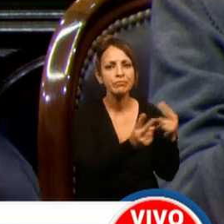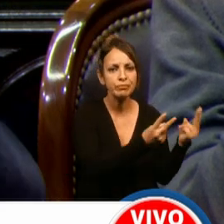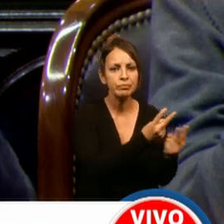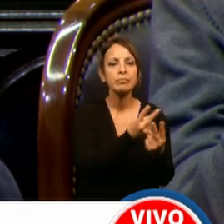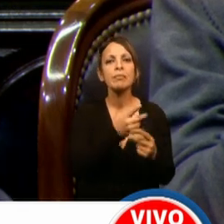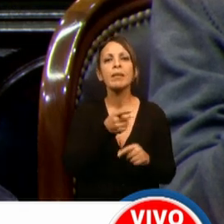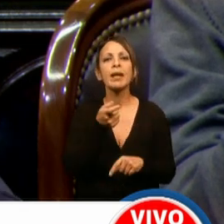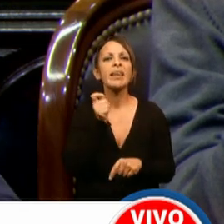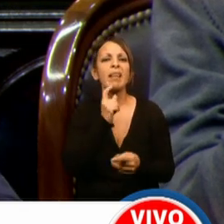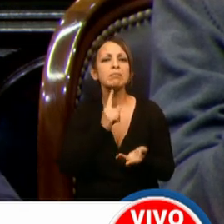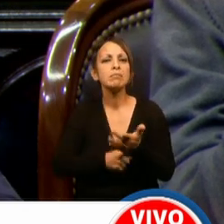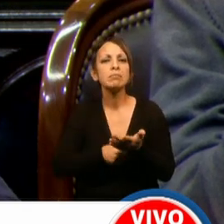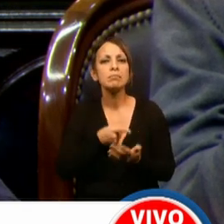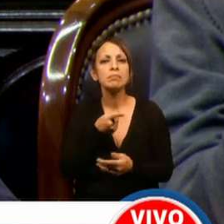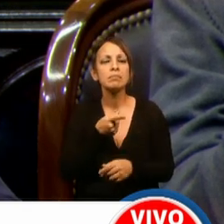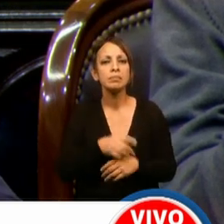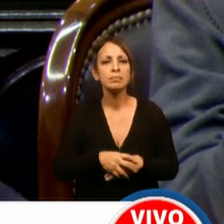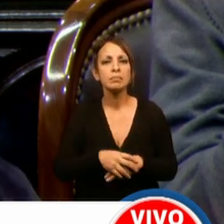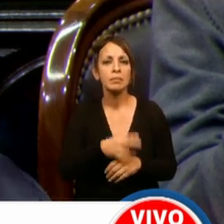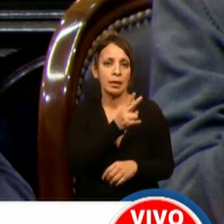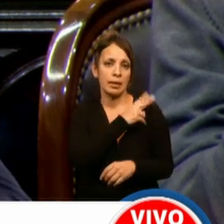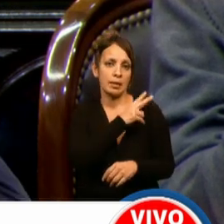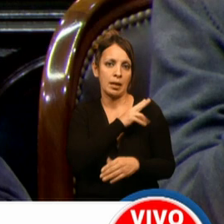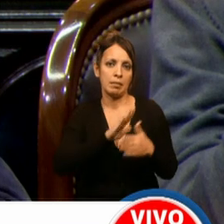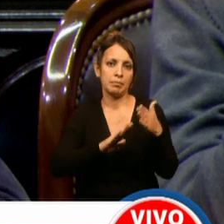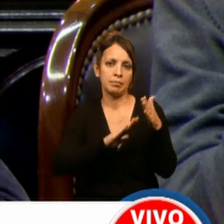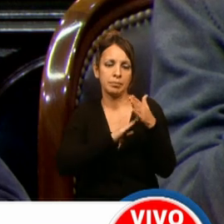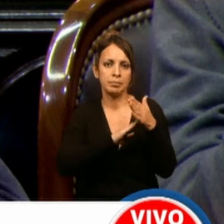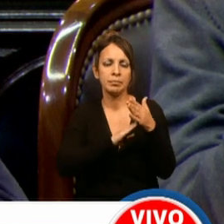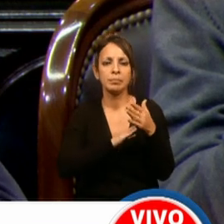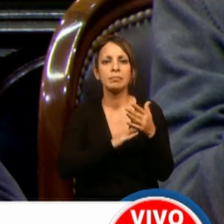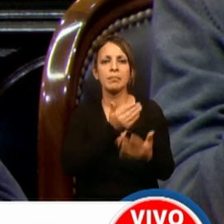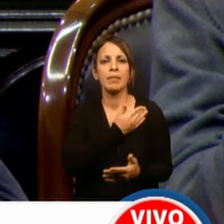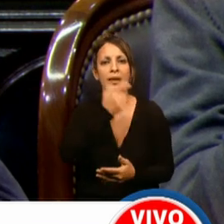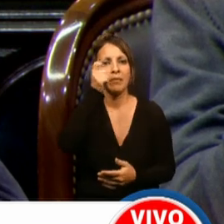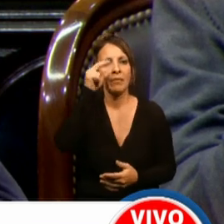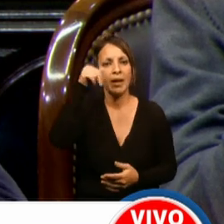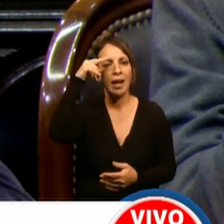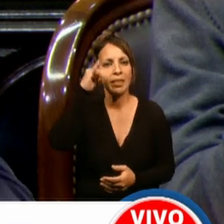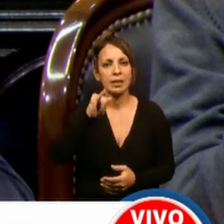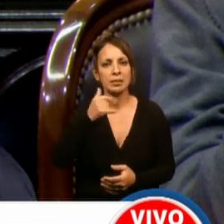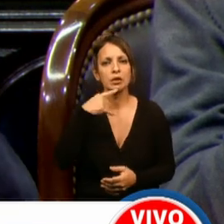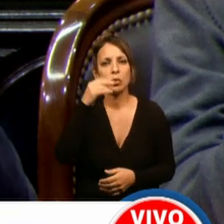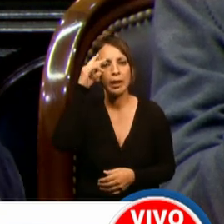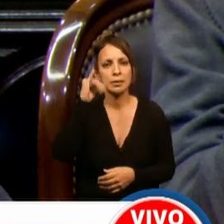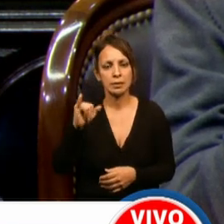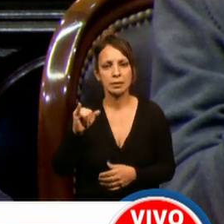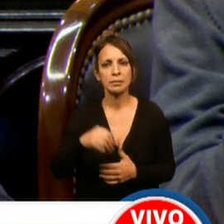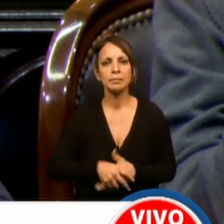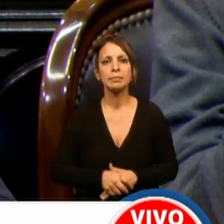en general el perdón el teniente coronel decidió fernández suárez jefe de la policía